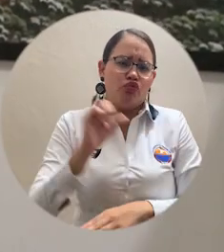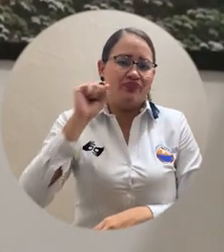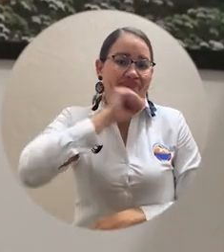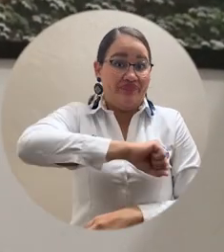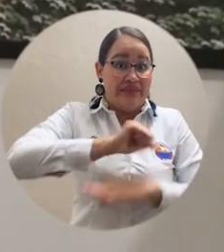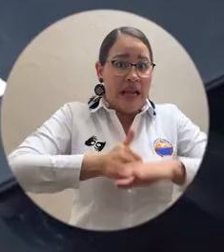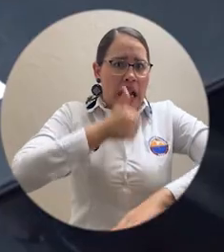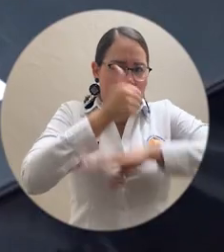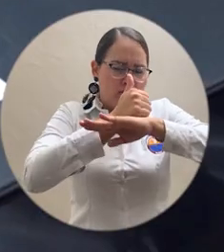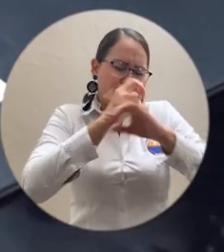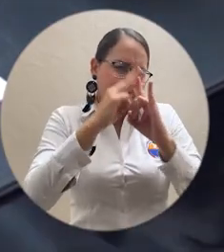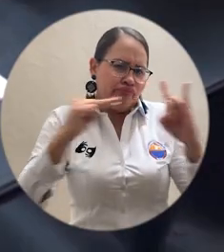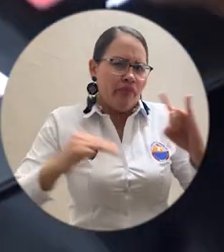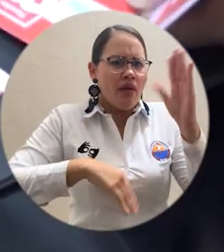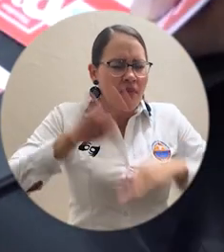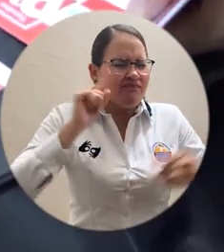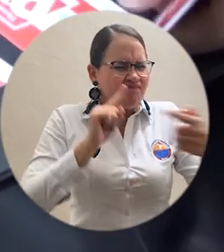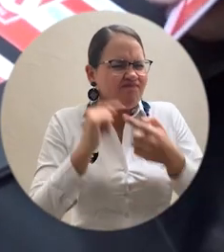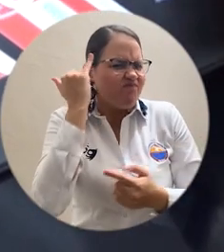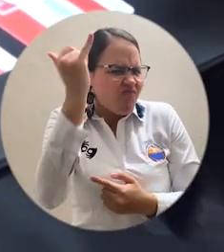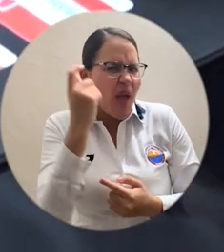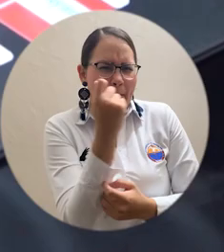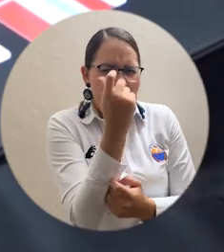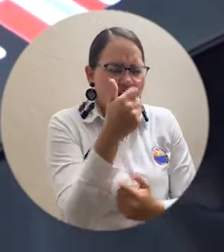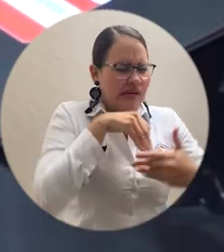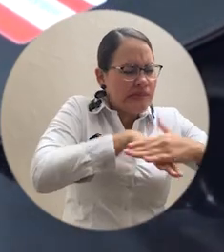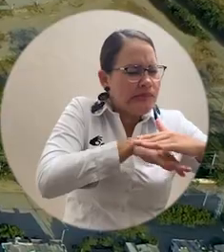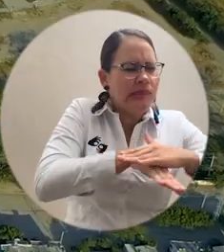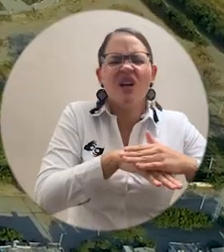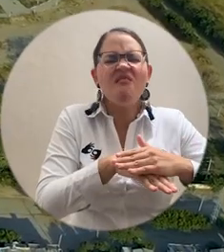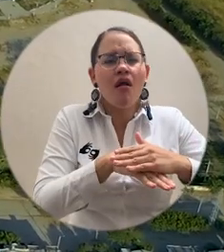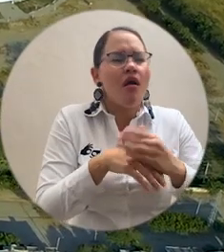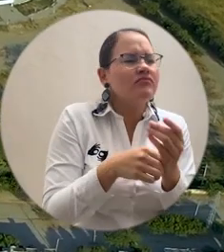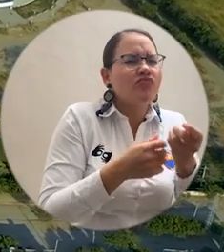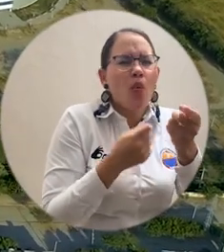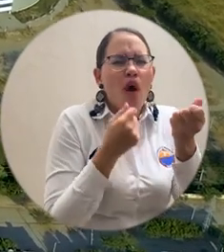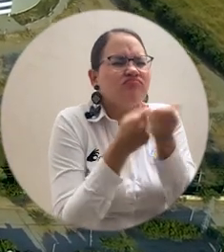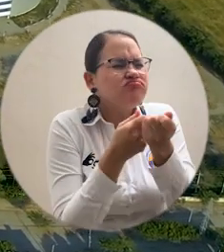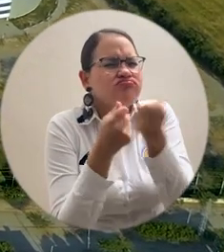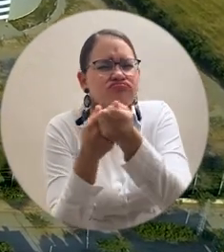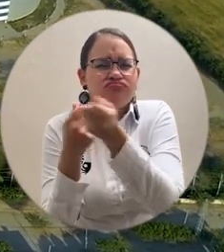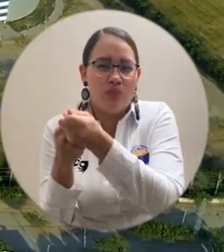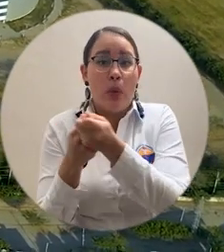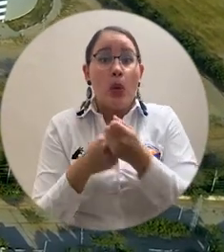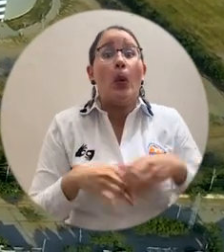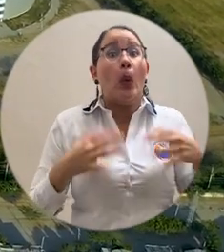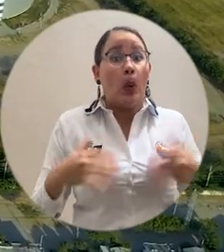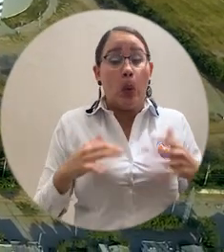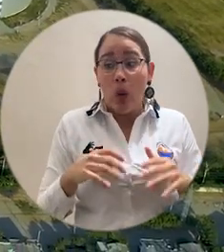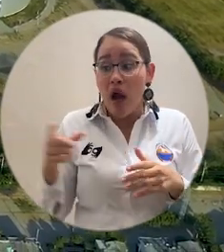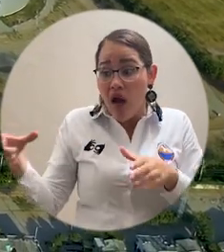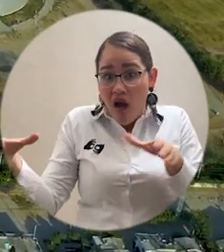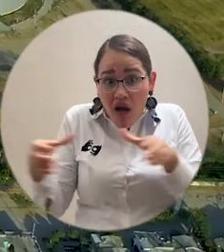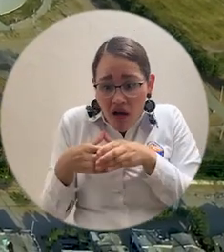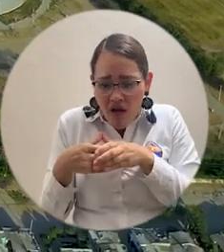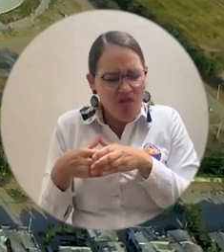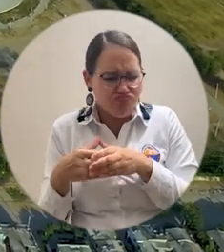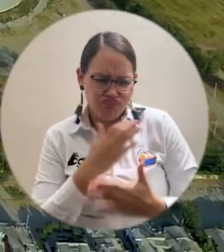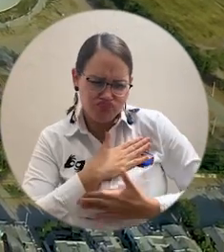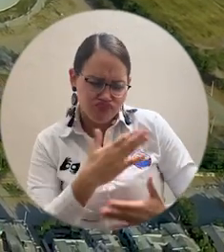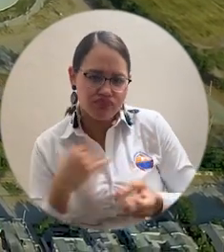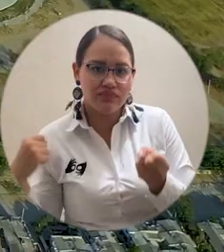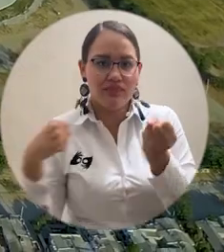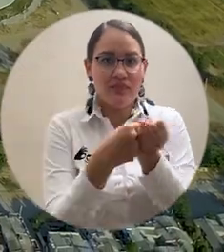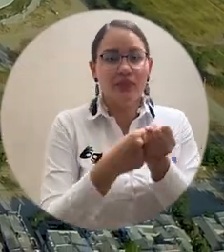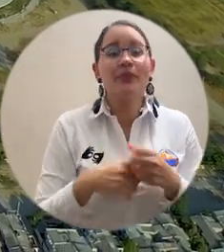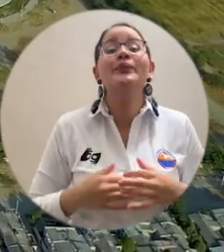Salazar con el propósito de brindar una mano amiga ante la actual crisis. Que durante estos 3 meses ya ha